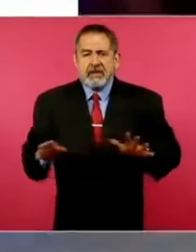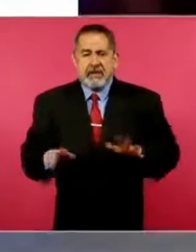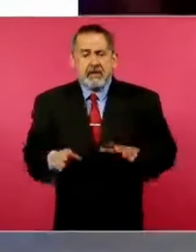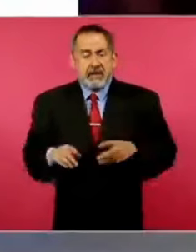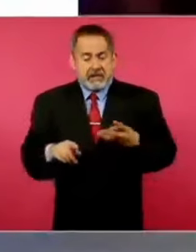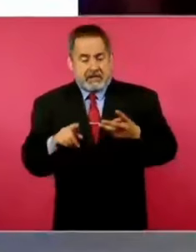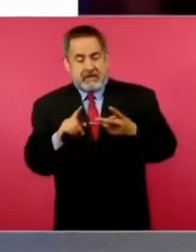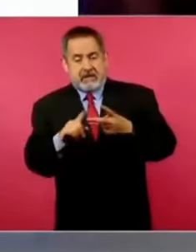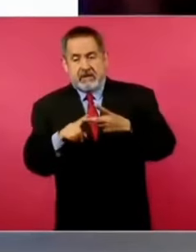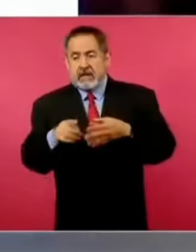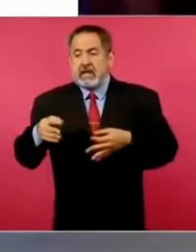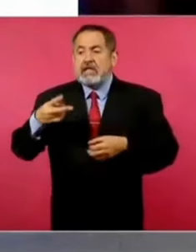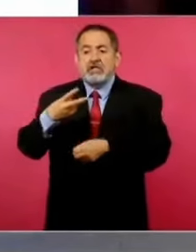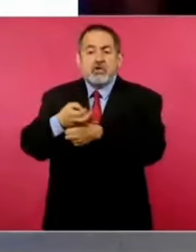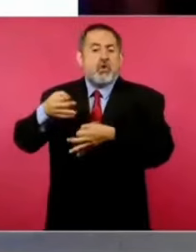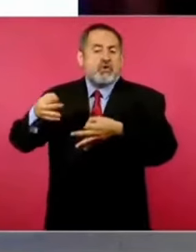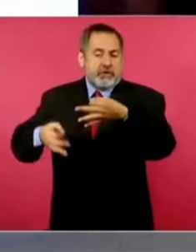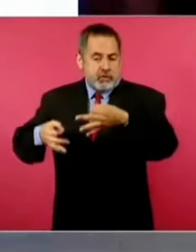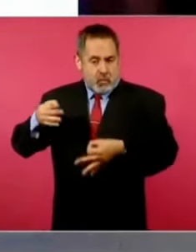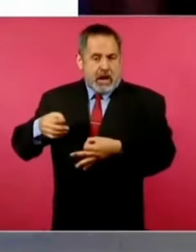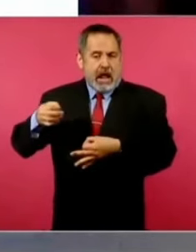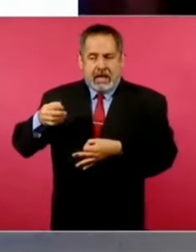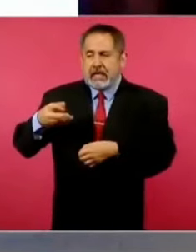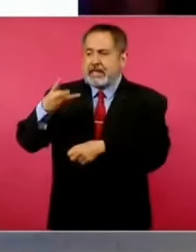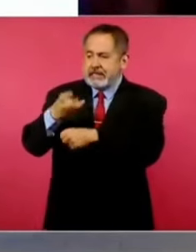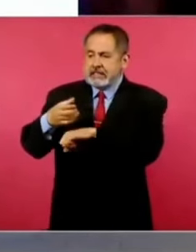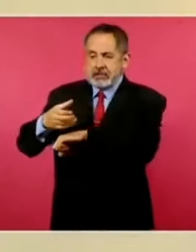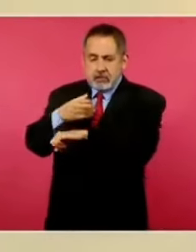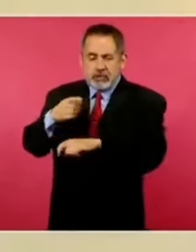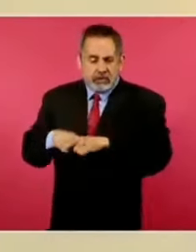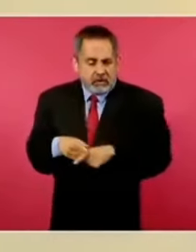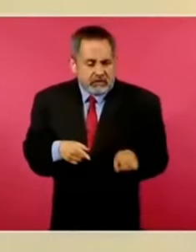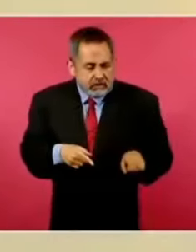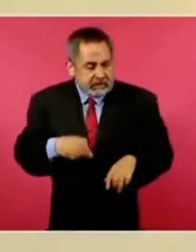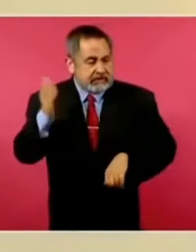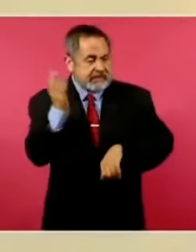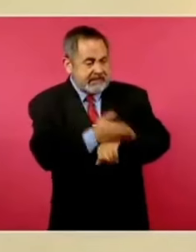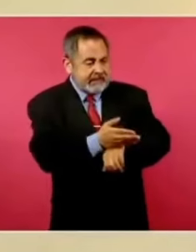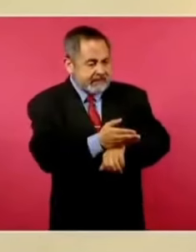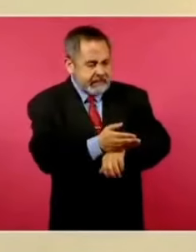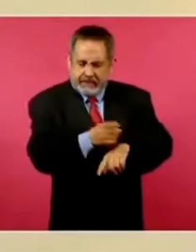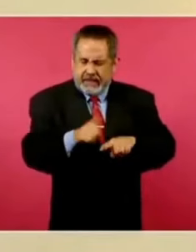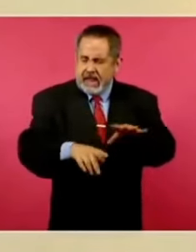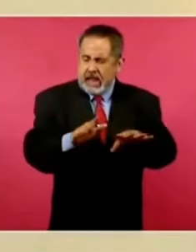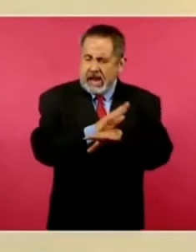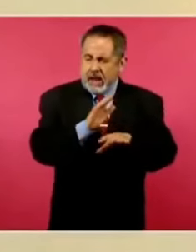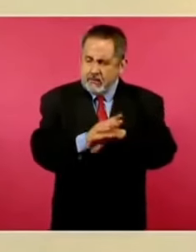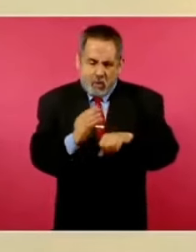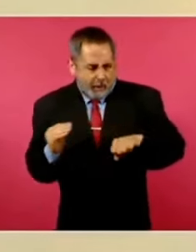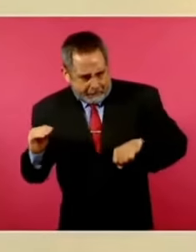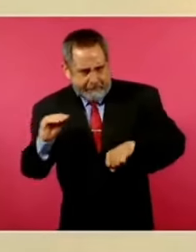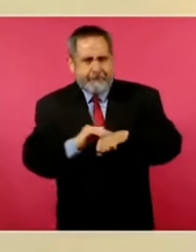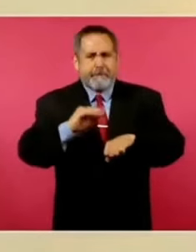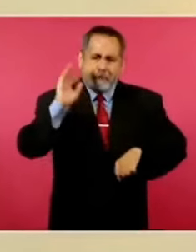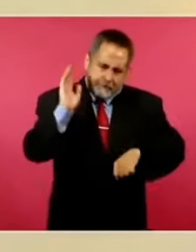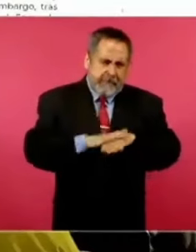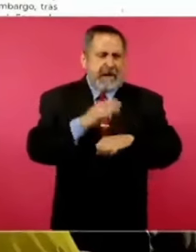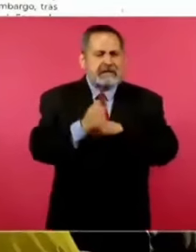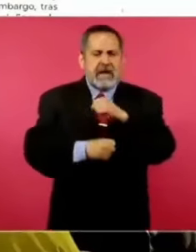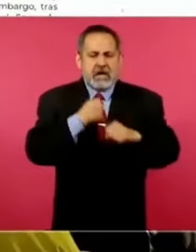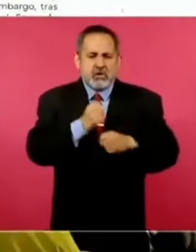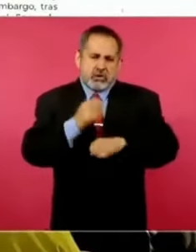el segundo tribunal colegiado de apelación del tercer circuito modificó la sentencia a los años que se observan